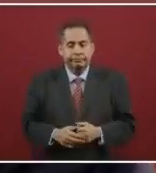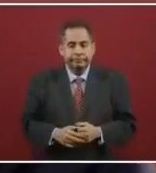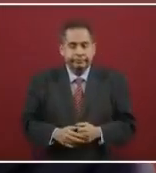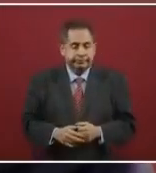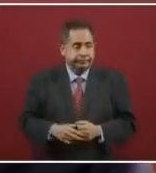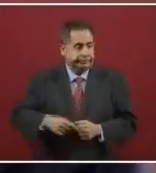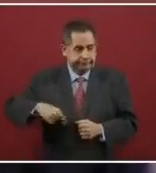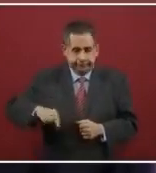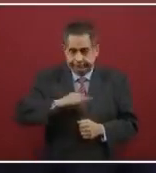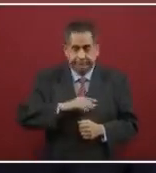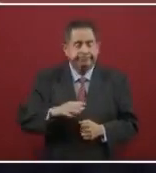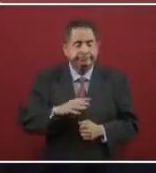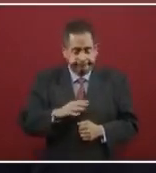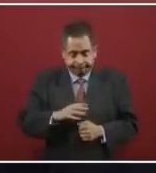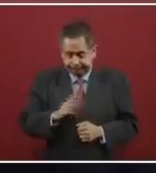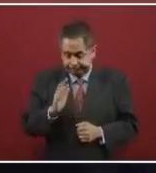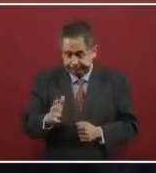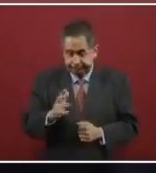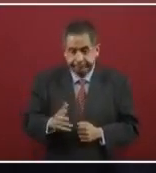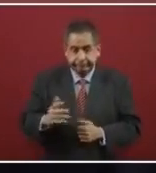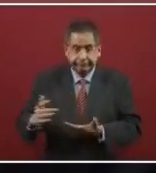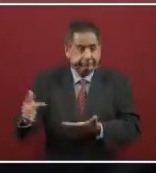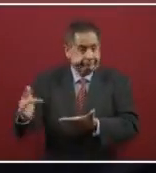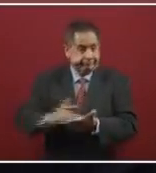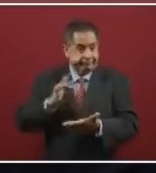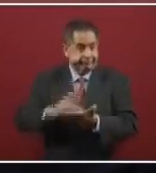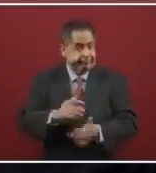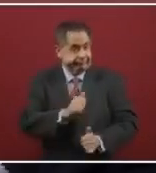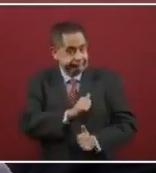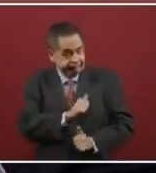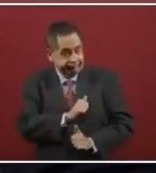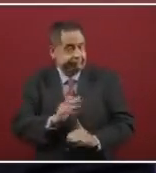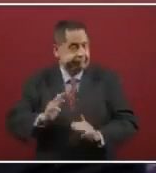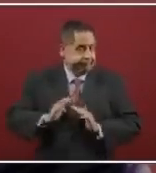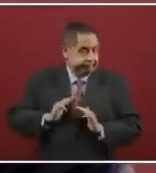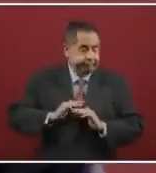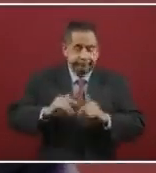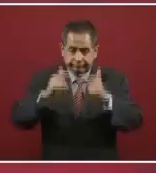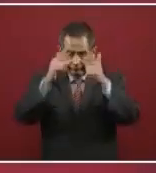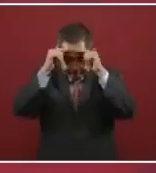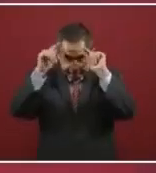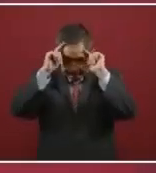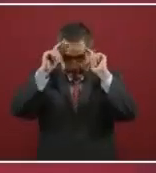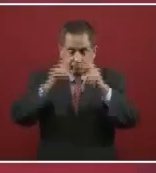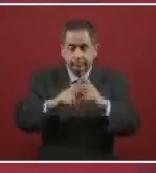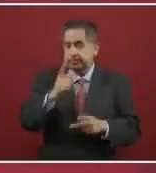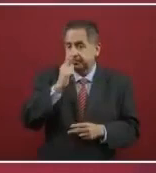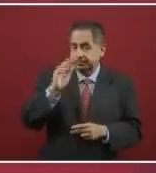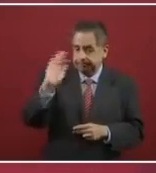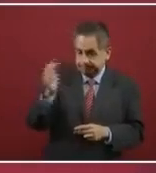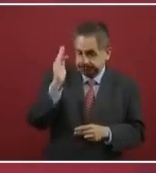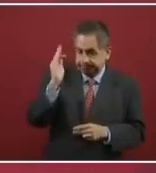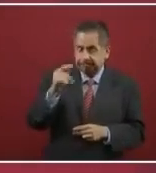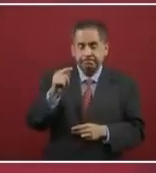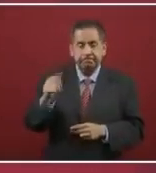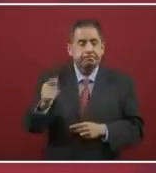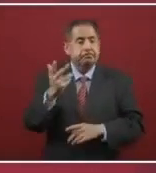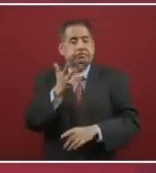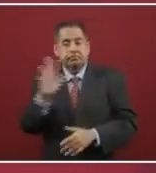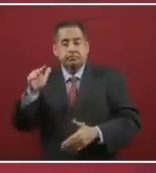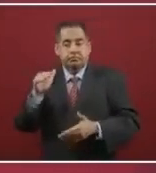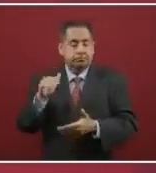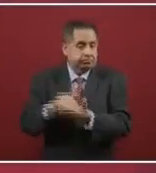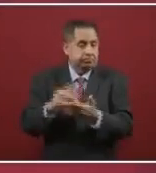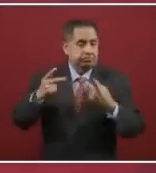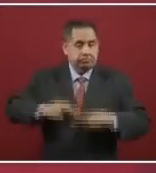contamos con el apoyo del Ejército, de la Marina, de la Policía Federal, con 10,000